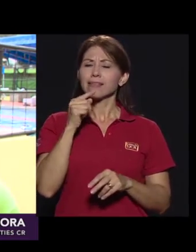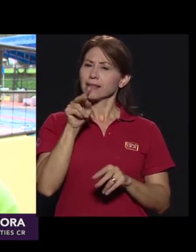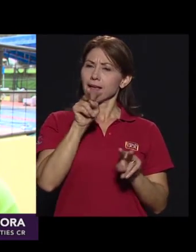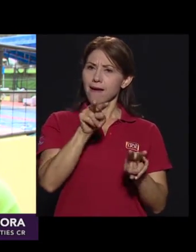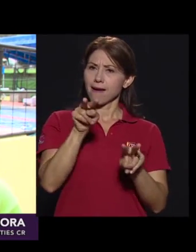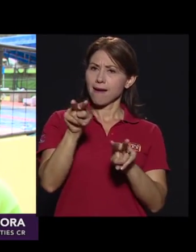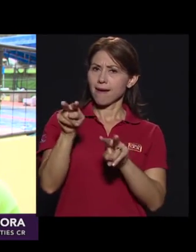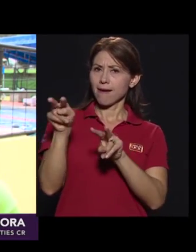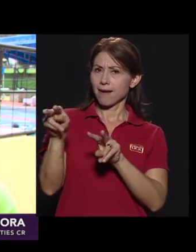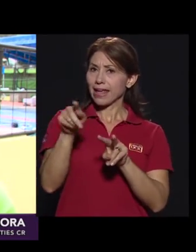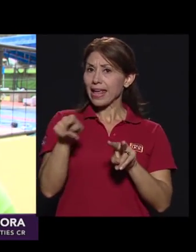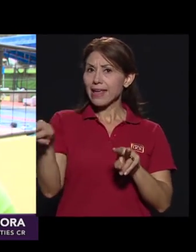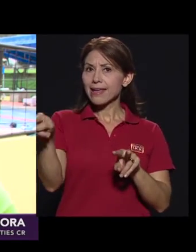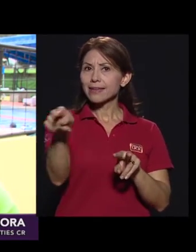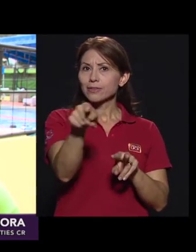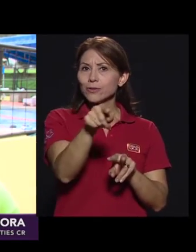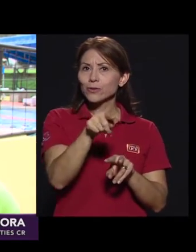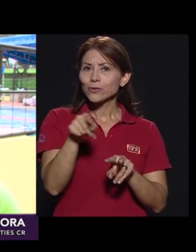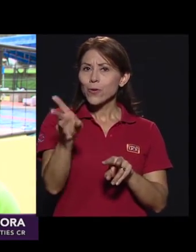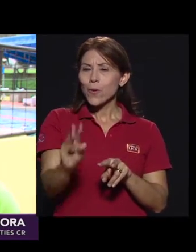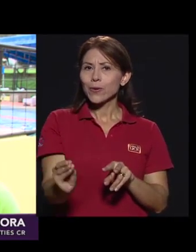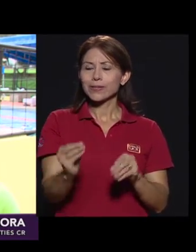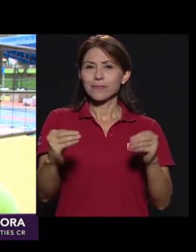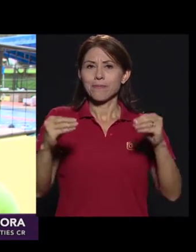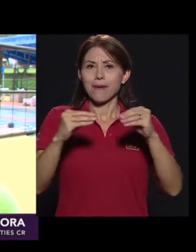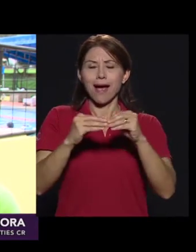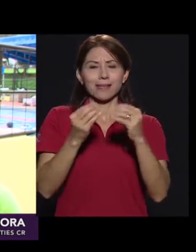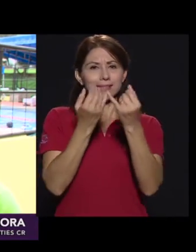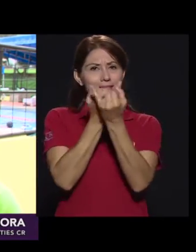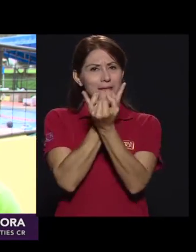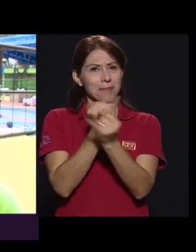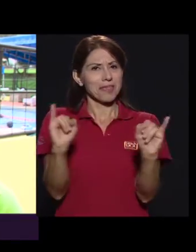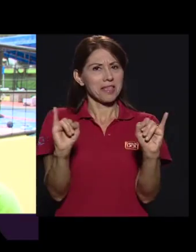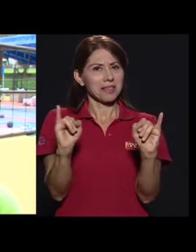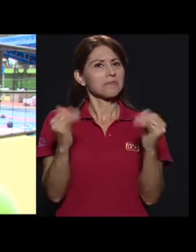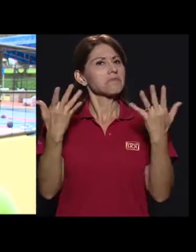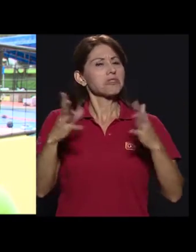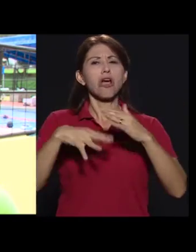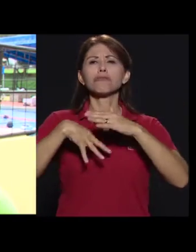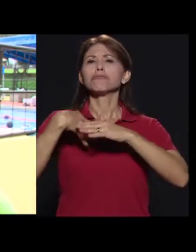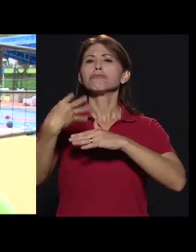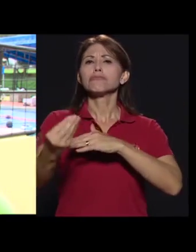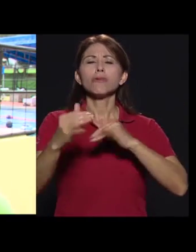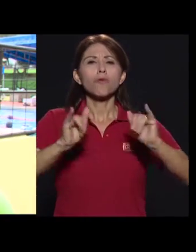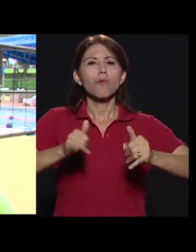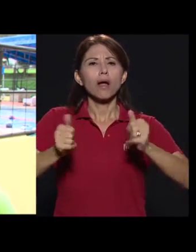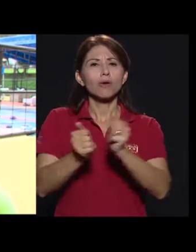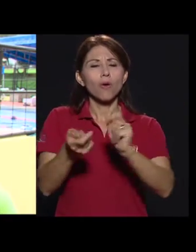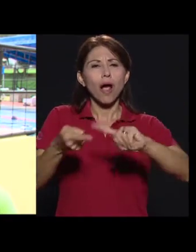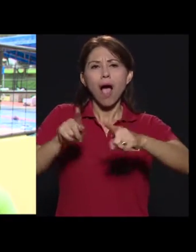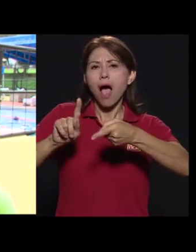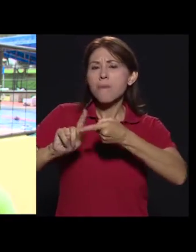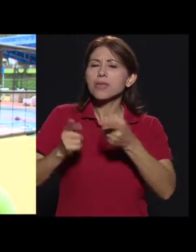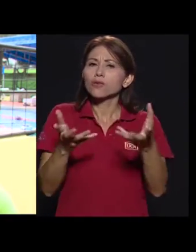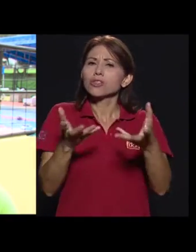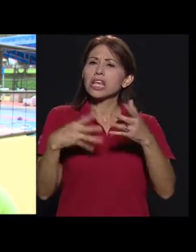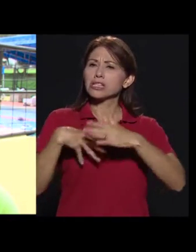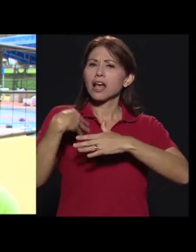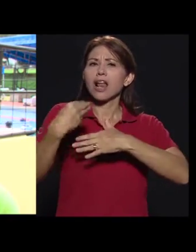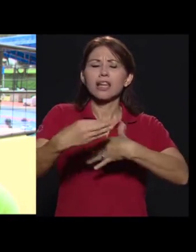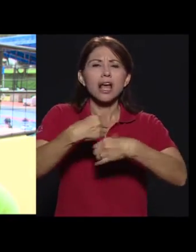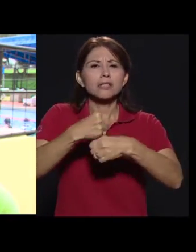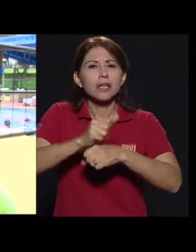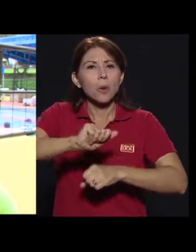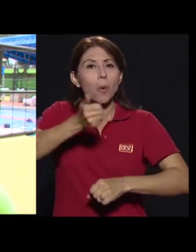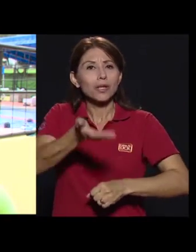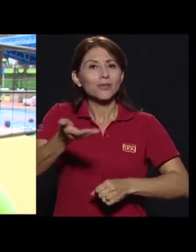logrado observar que ellos son más independientes, salen a jugar con amigos, quieren salir a ser mandados, se sienten capaces de hacer